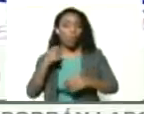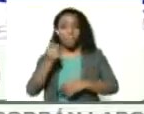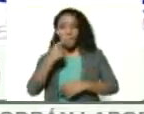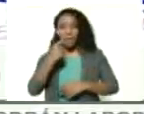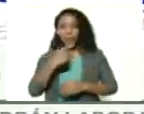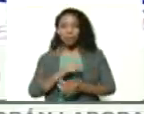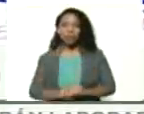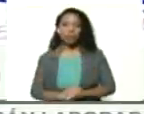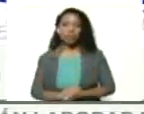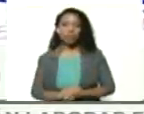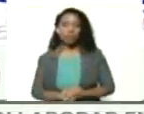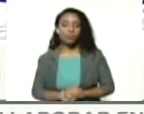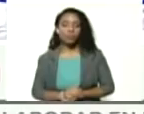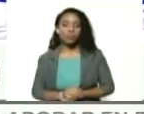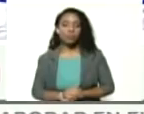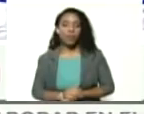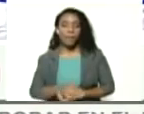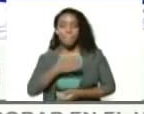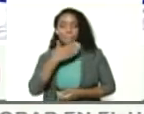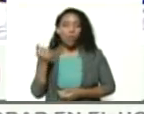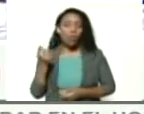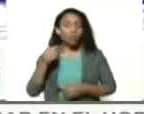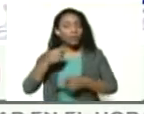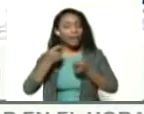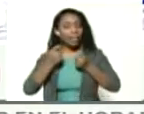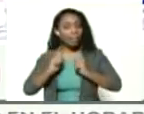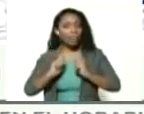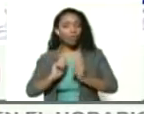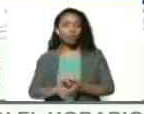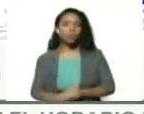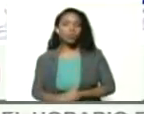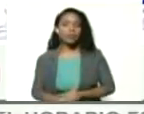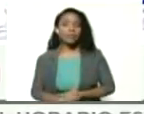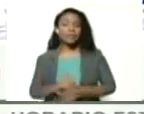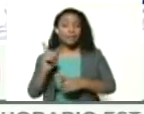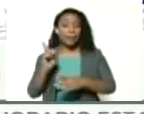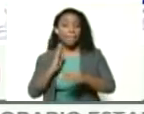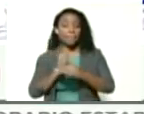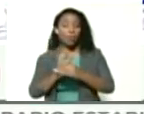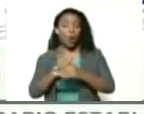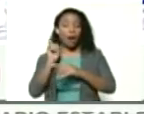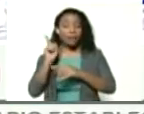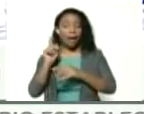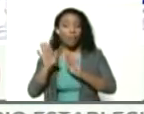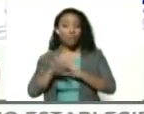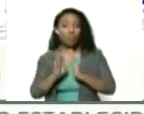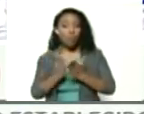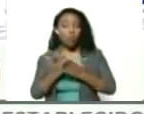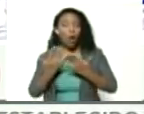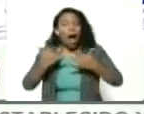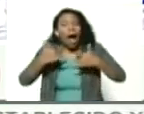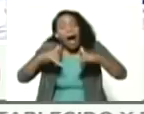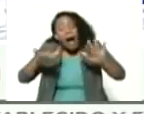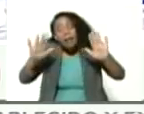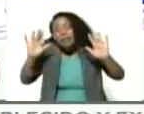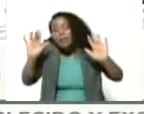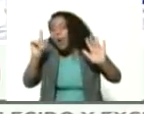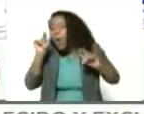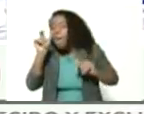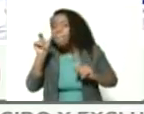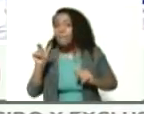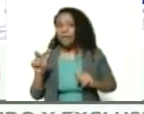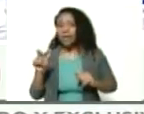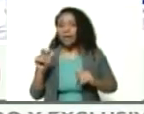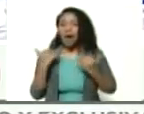medicamentos, garantizar los mejores tratamientos. Y si aparecía por allá en el mundo un tal Remdesivir, que ahora